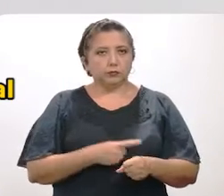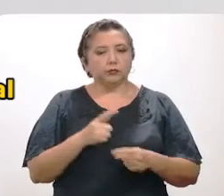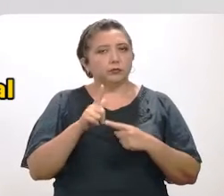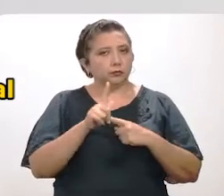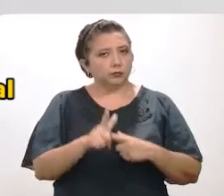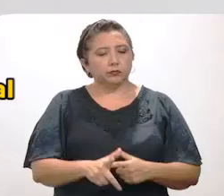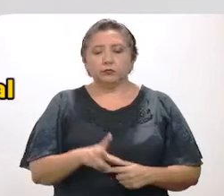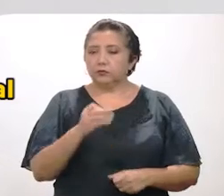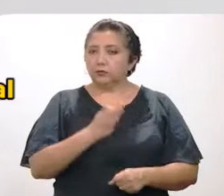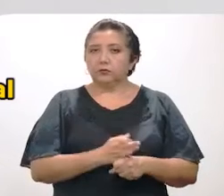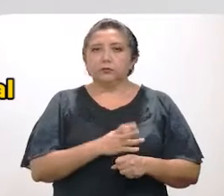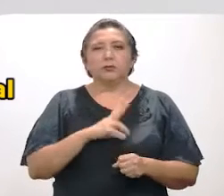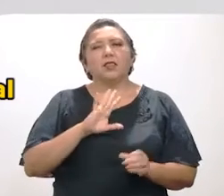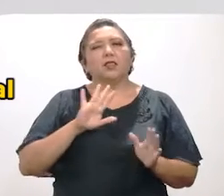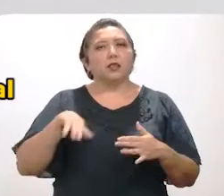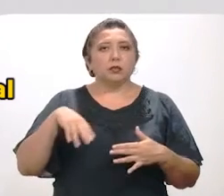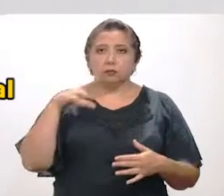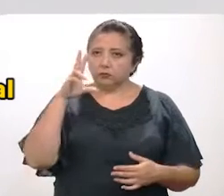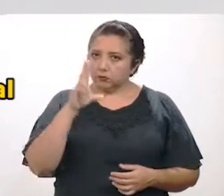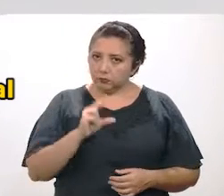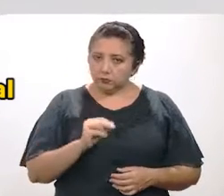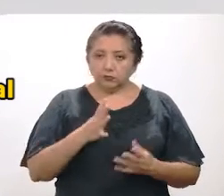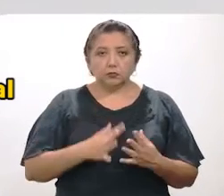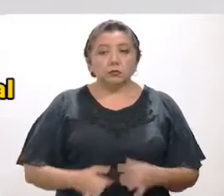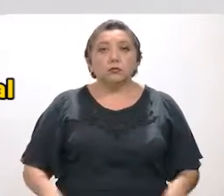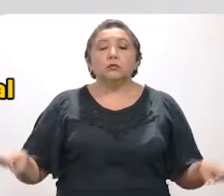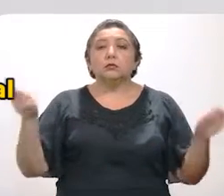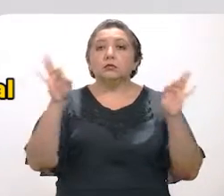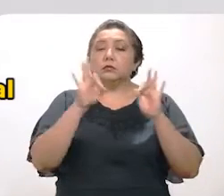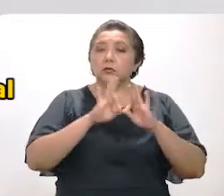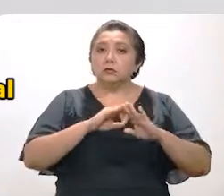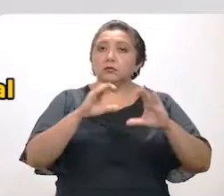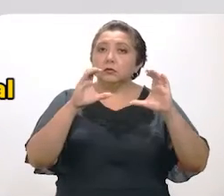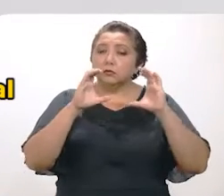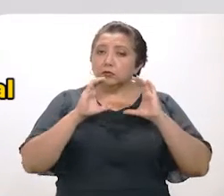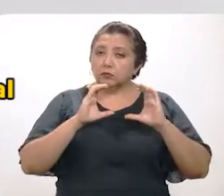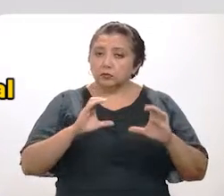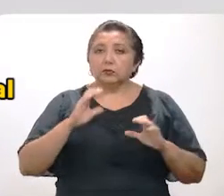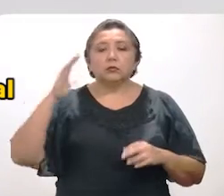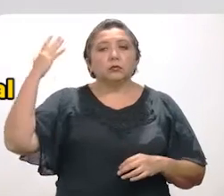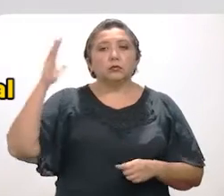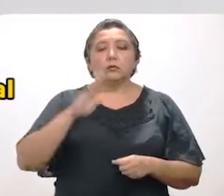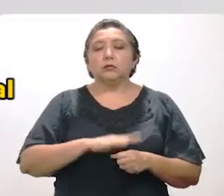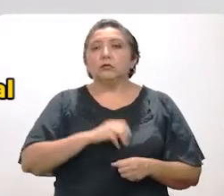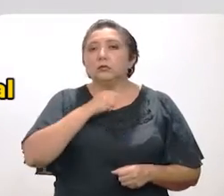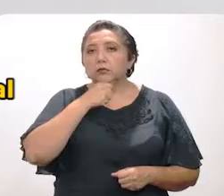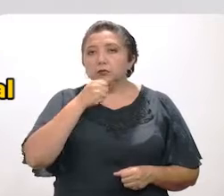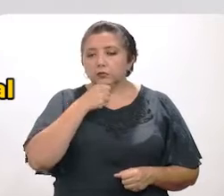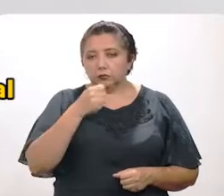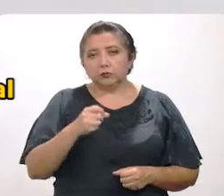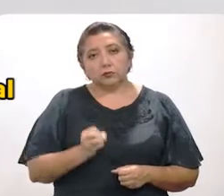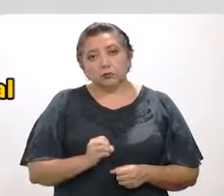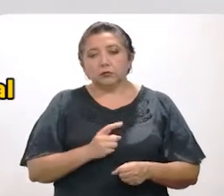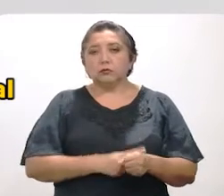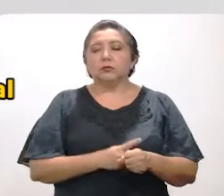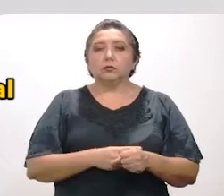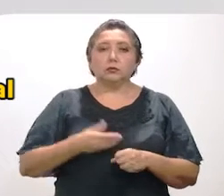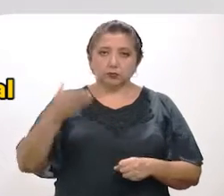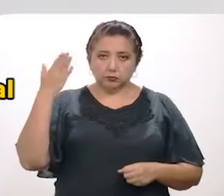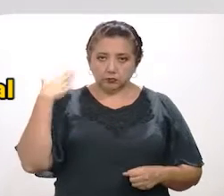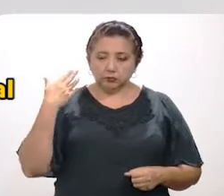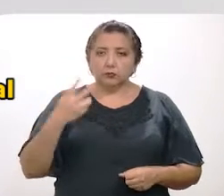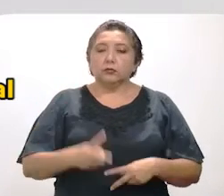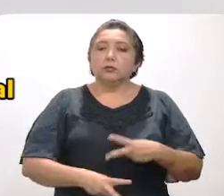pandemia sigue y no es momento de bajar la guardia. Es importante que todos, en especial los adultos mayores o personas con enfermedades